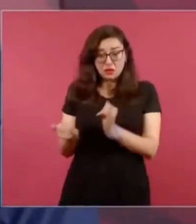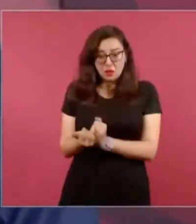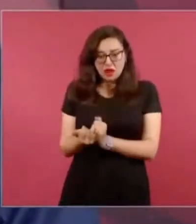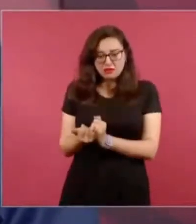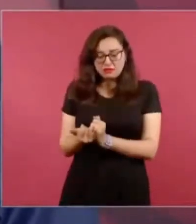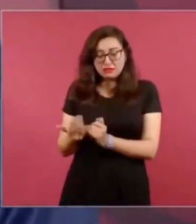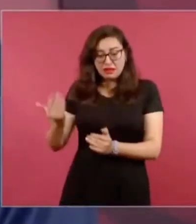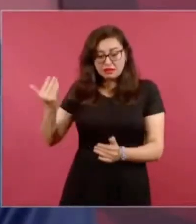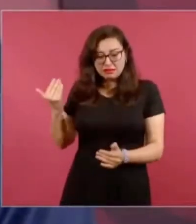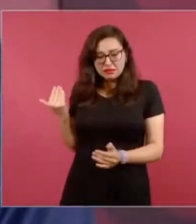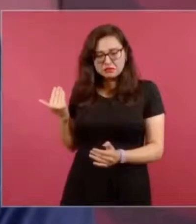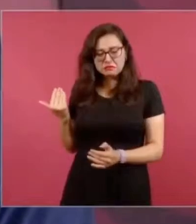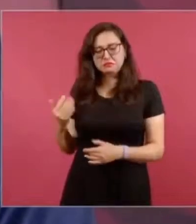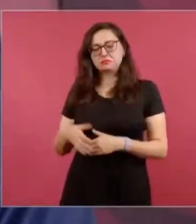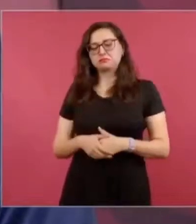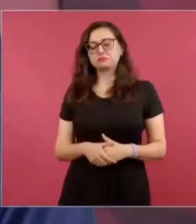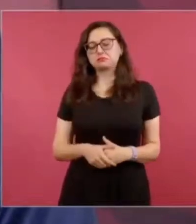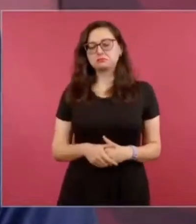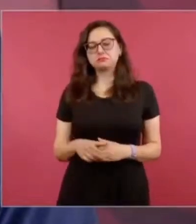marcha atrás.